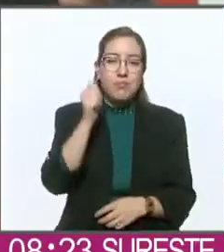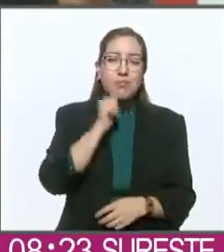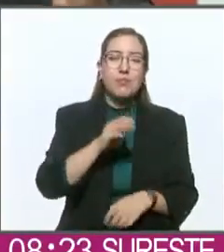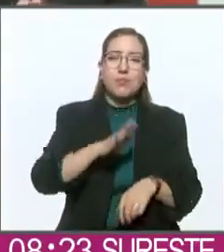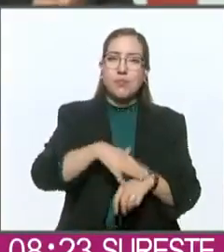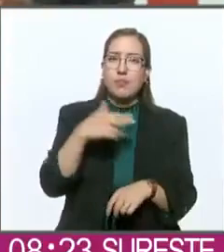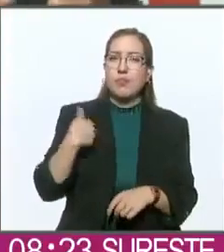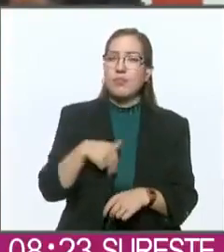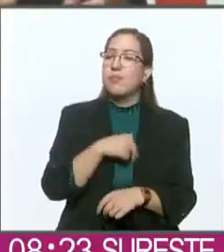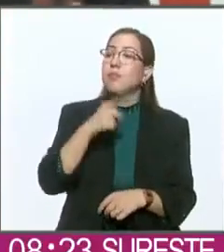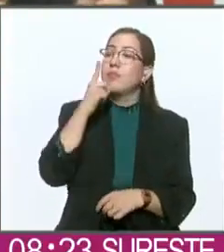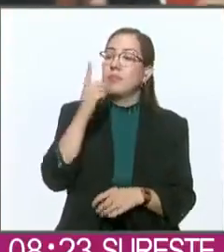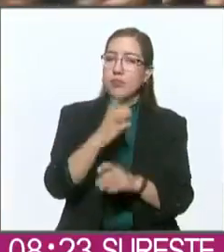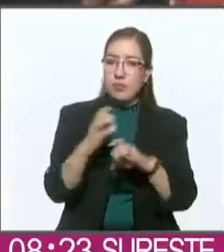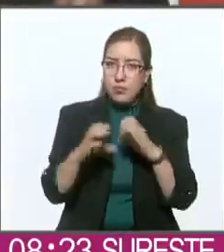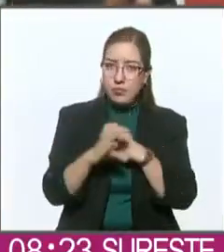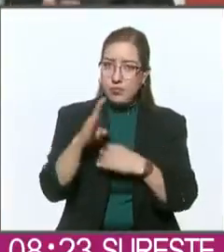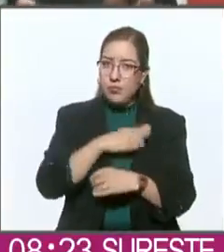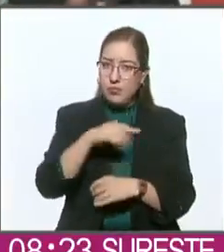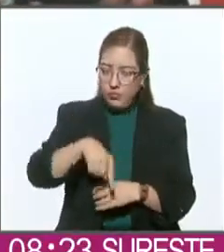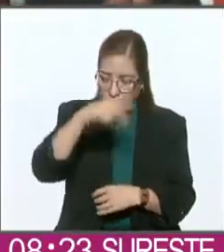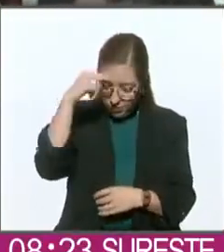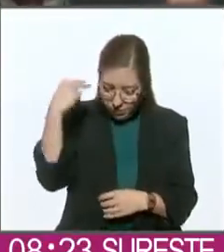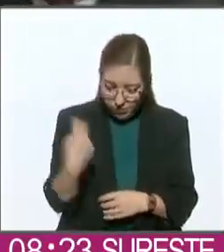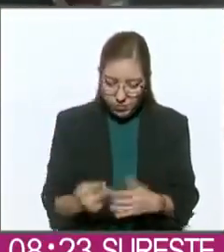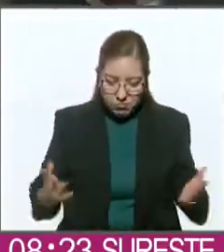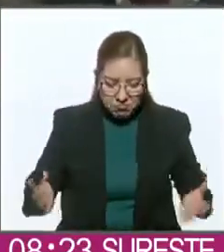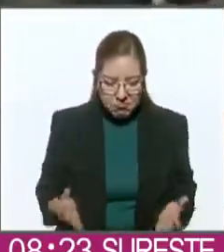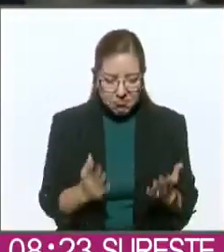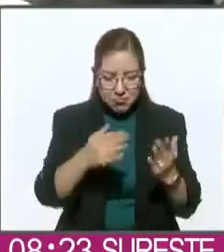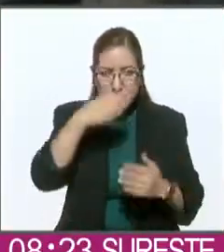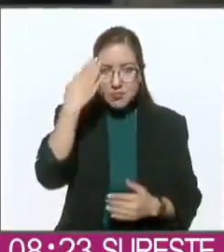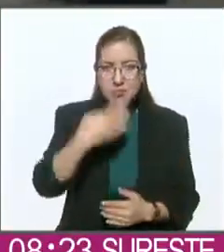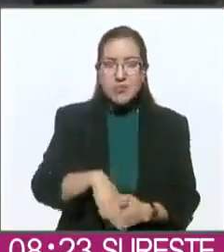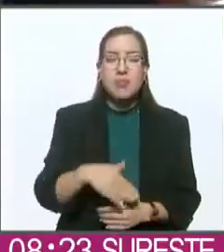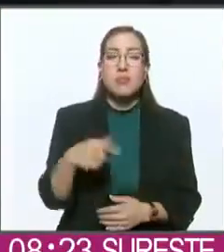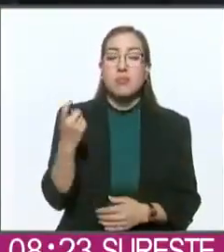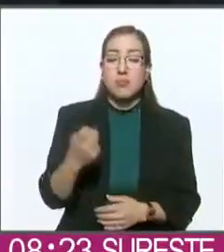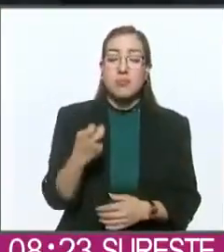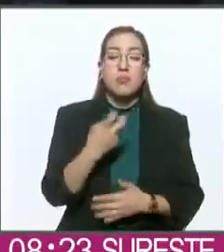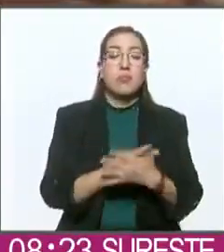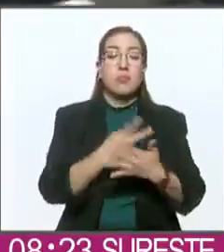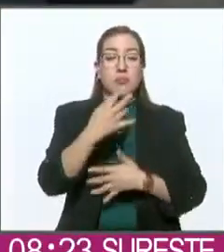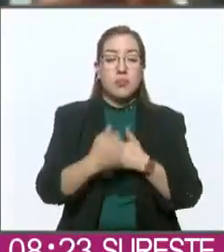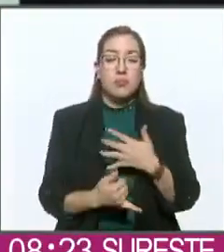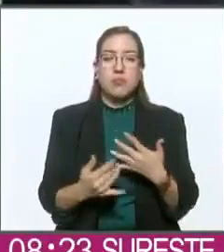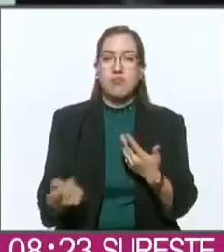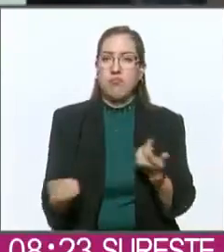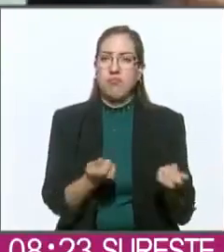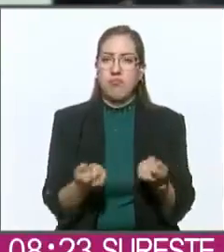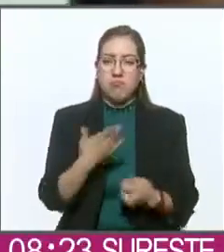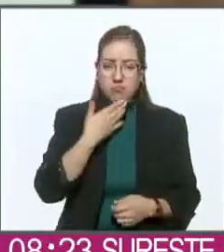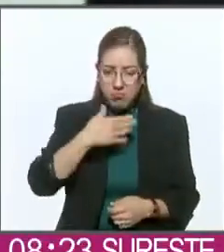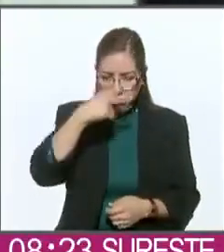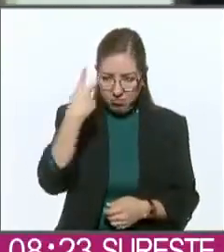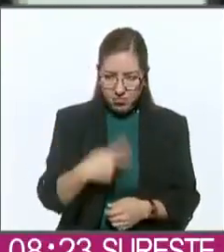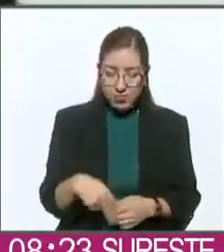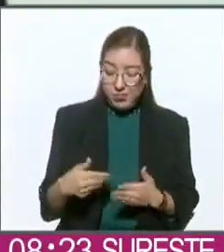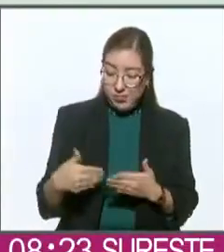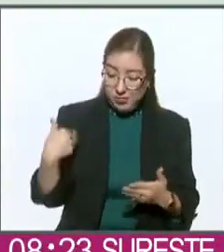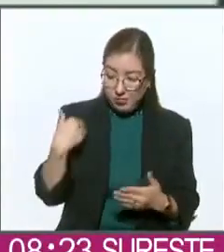tenemos que decir de bueno a nuestro país. Sabemos que somos un proyecto que ha tomado las riendas de la nación en momentos